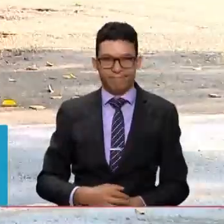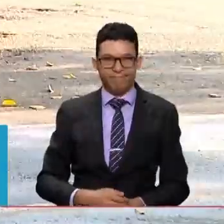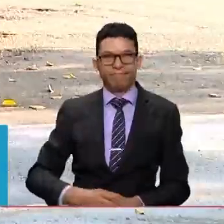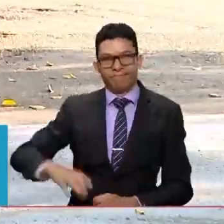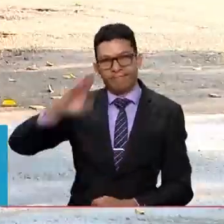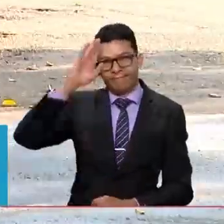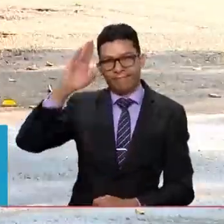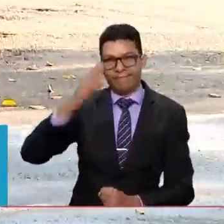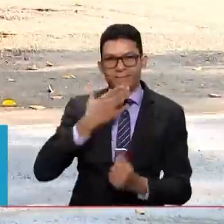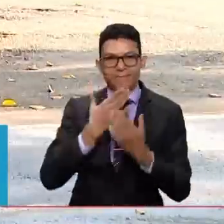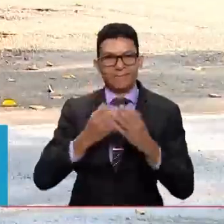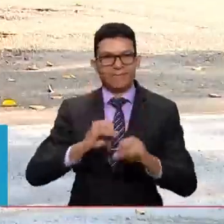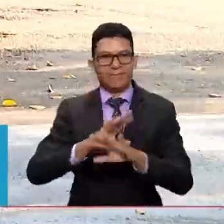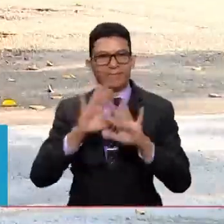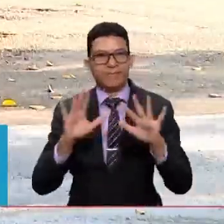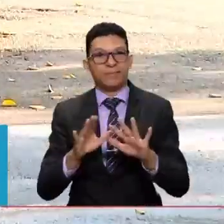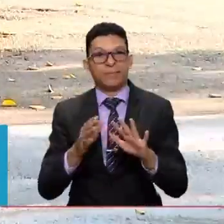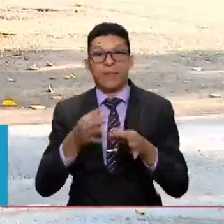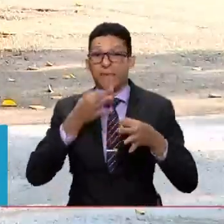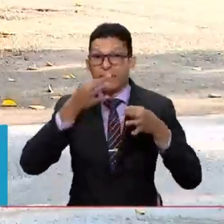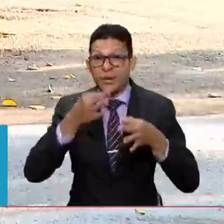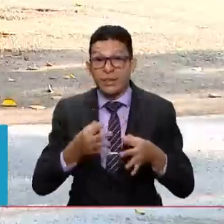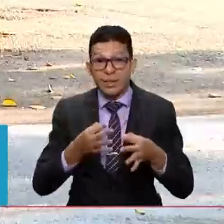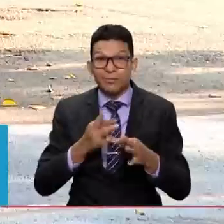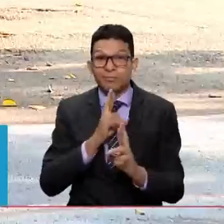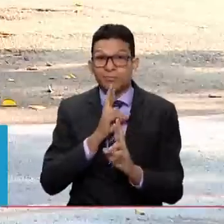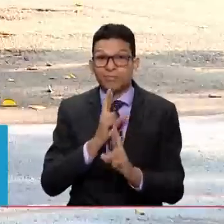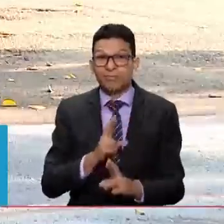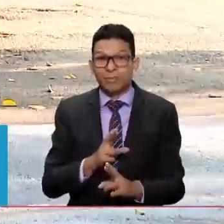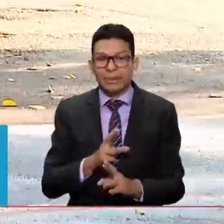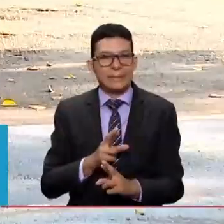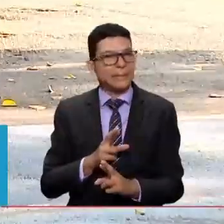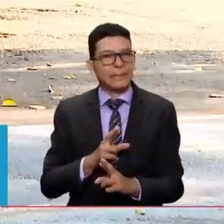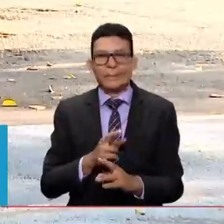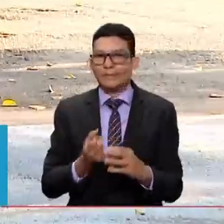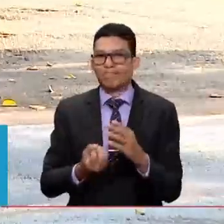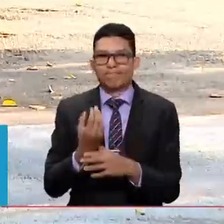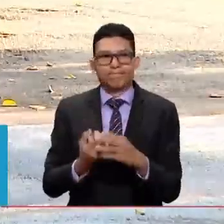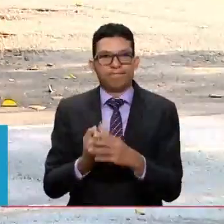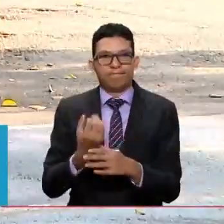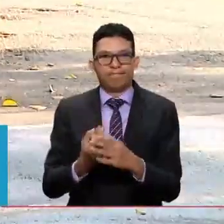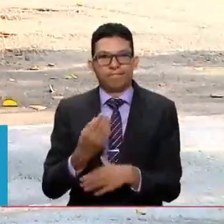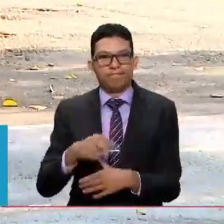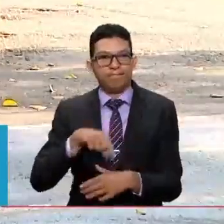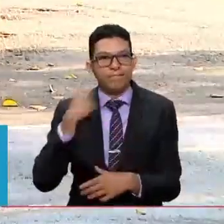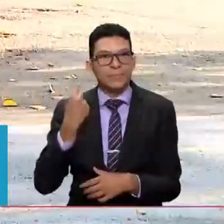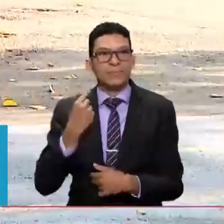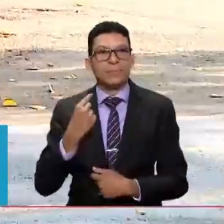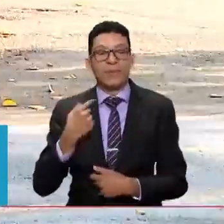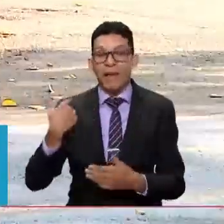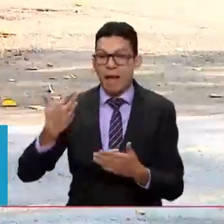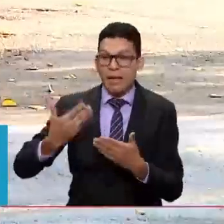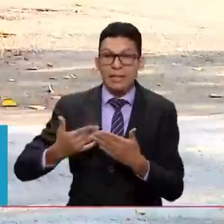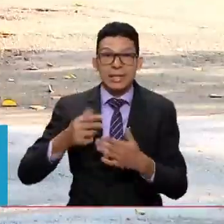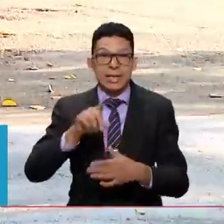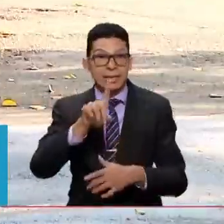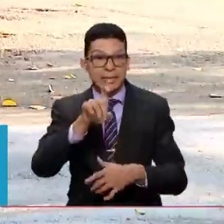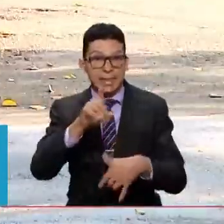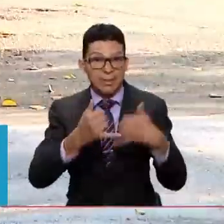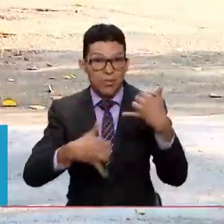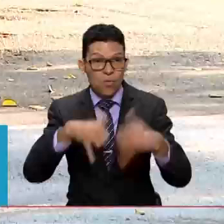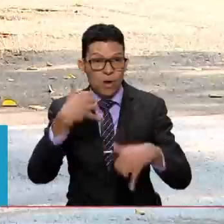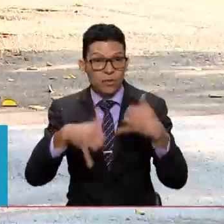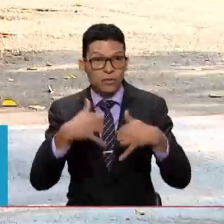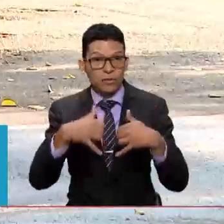Hola, muy buenos días. Pues la verdad, los resultados no han acompañado al Deportivo Pasto. De los últimos 6 juegos que ha tenido por